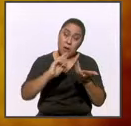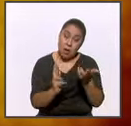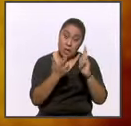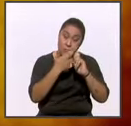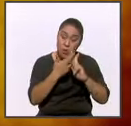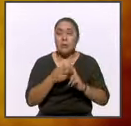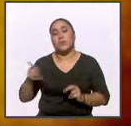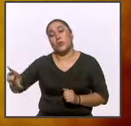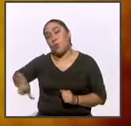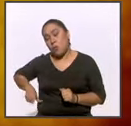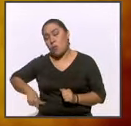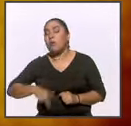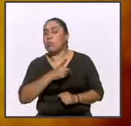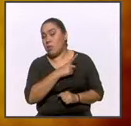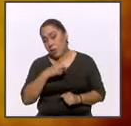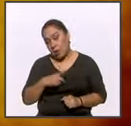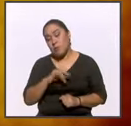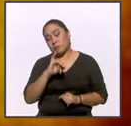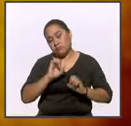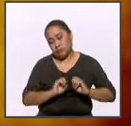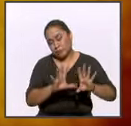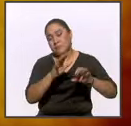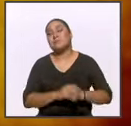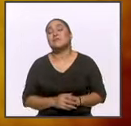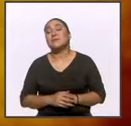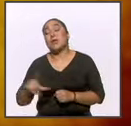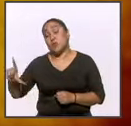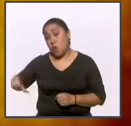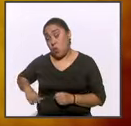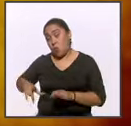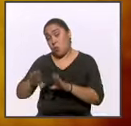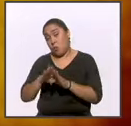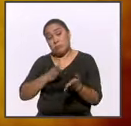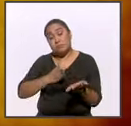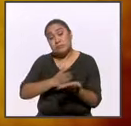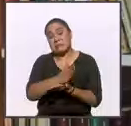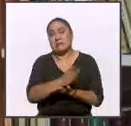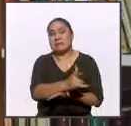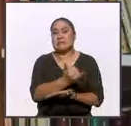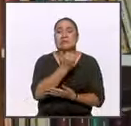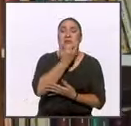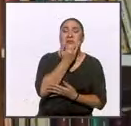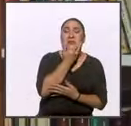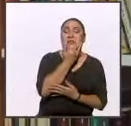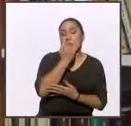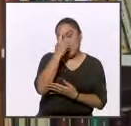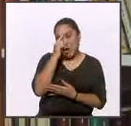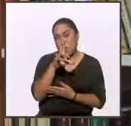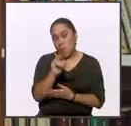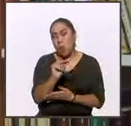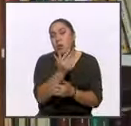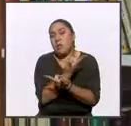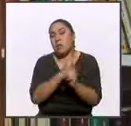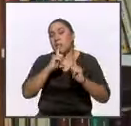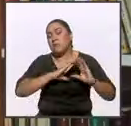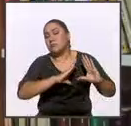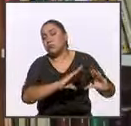Estado debía permitirlo. La intromisión del Estado era un peligro para la libertad de enseñanza.